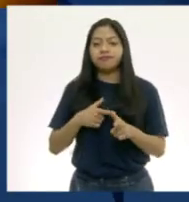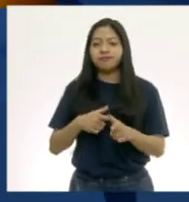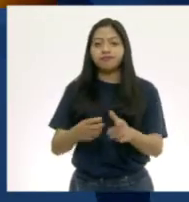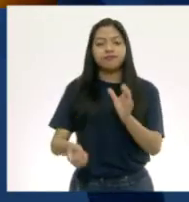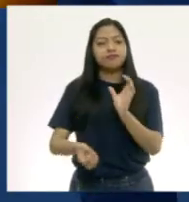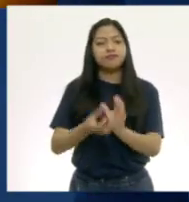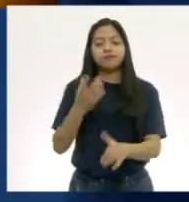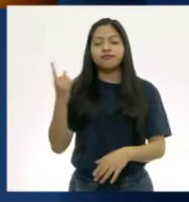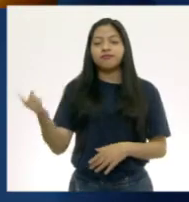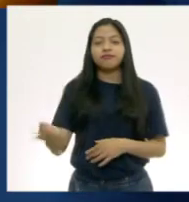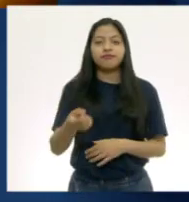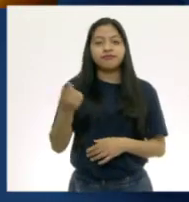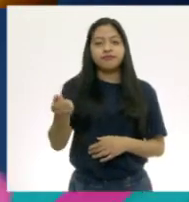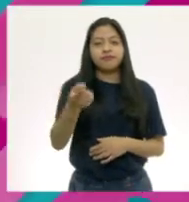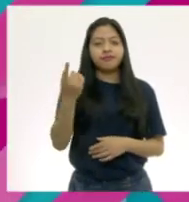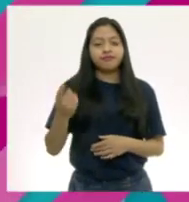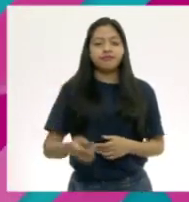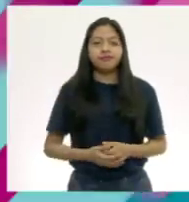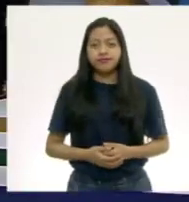renovándose eternamente.